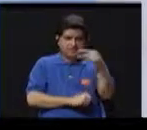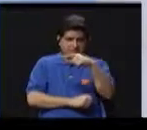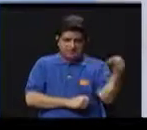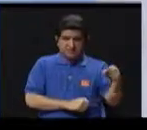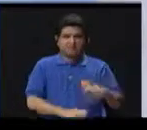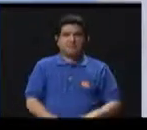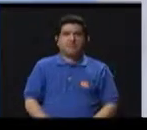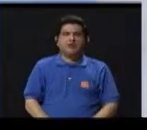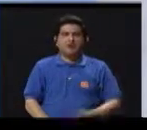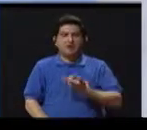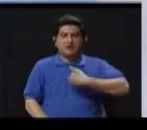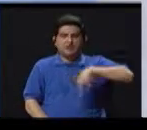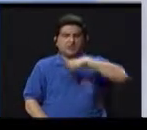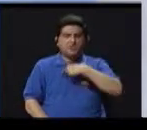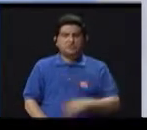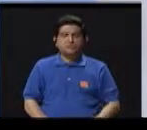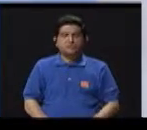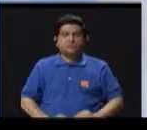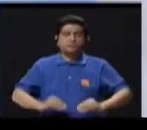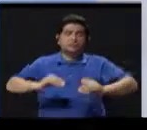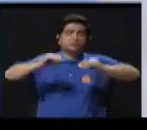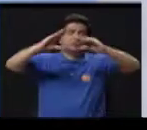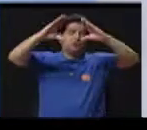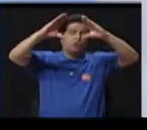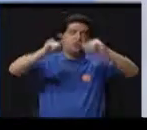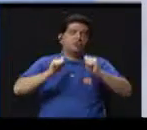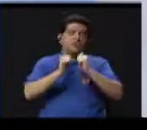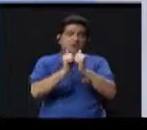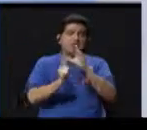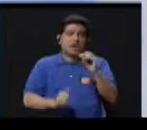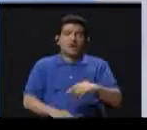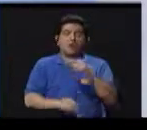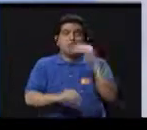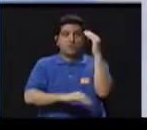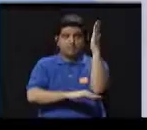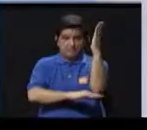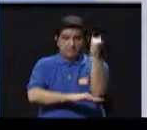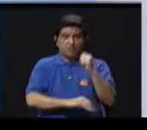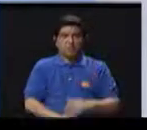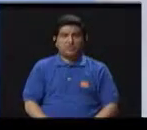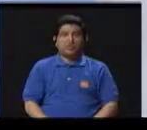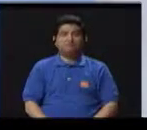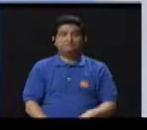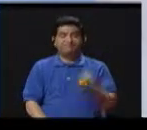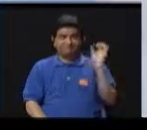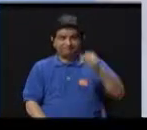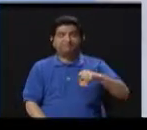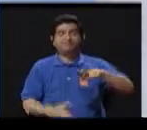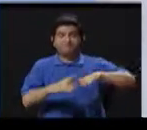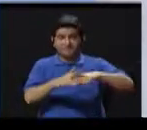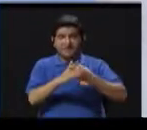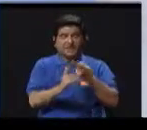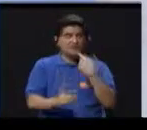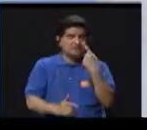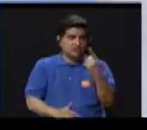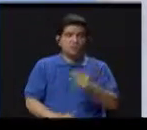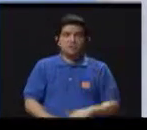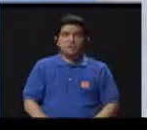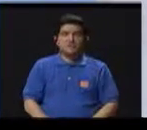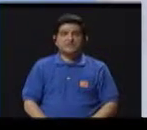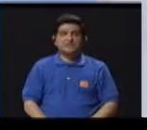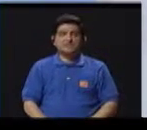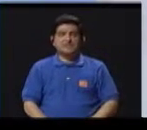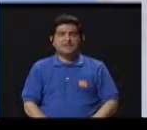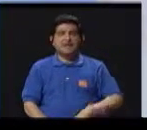semana, pasábamos todo el día con ellos o mediodía, digamos, y sí fue al inicio, como decía Charely,